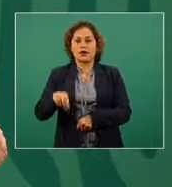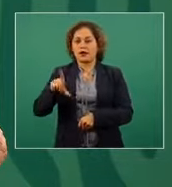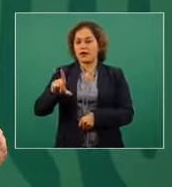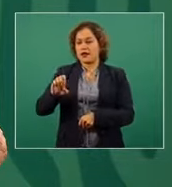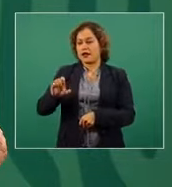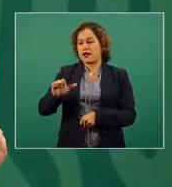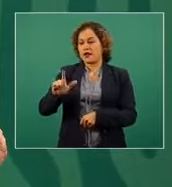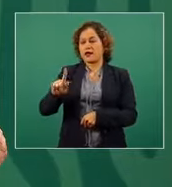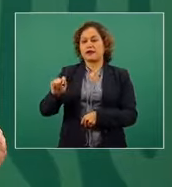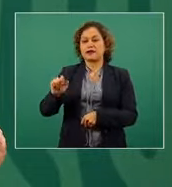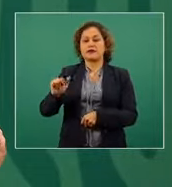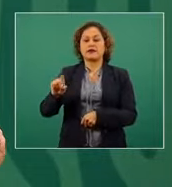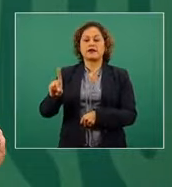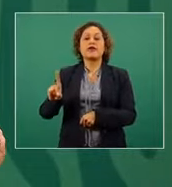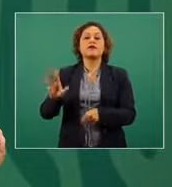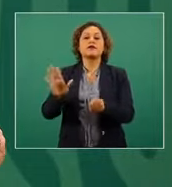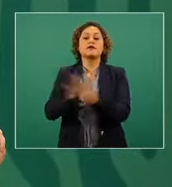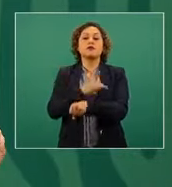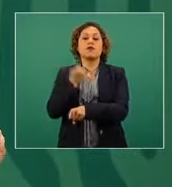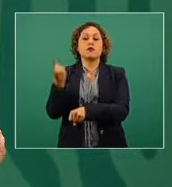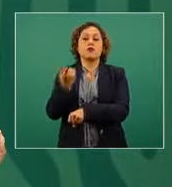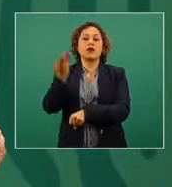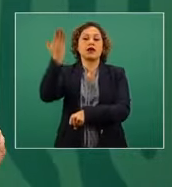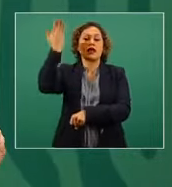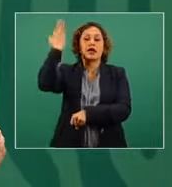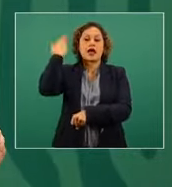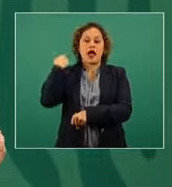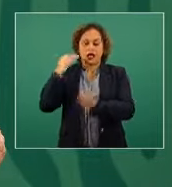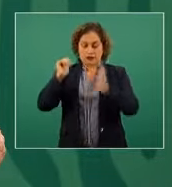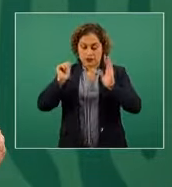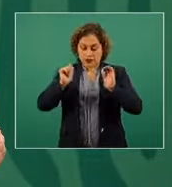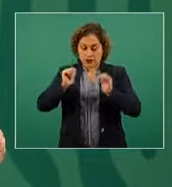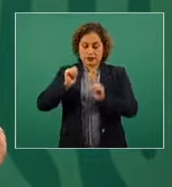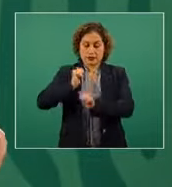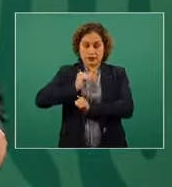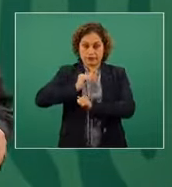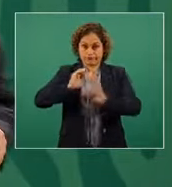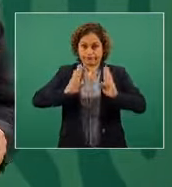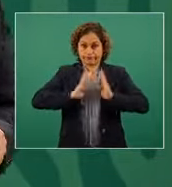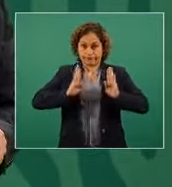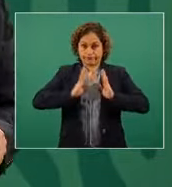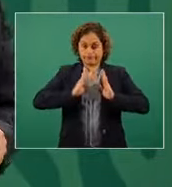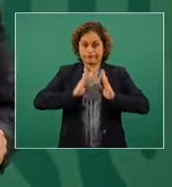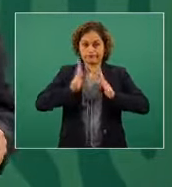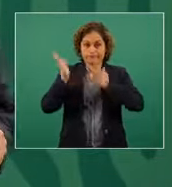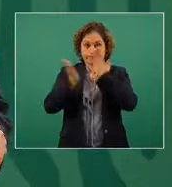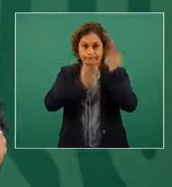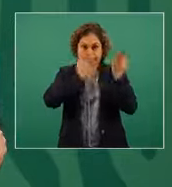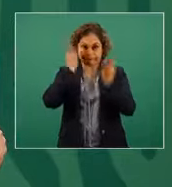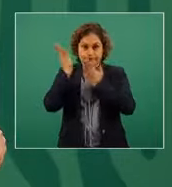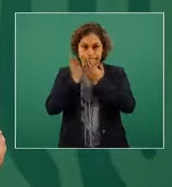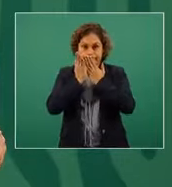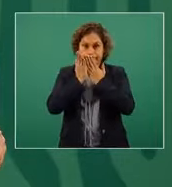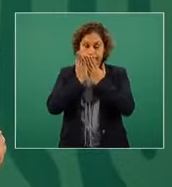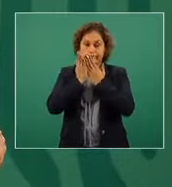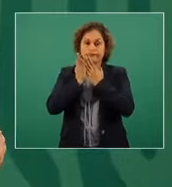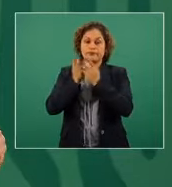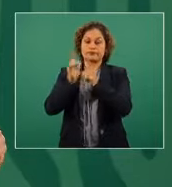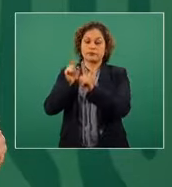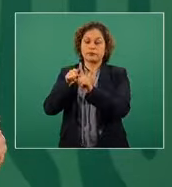Militar acompañaron al presidente desde Chapultepec